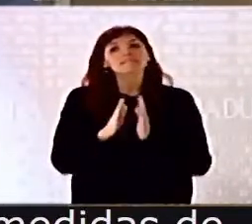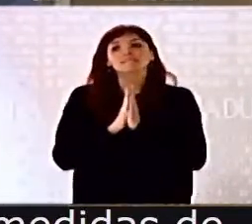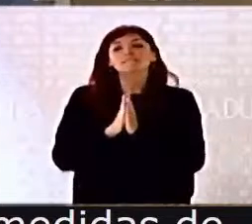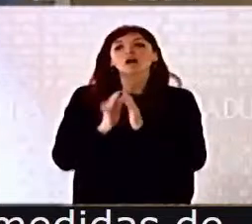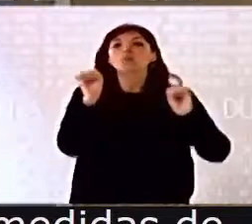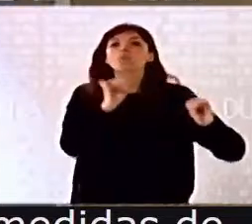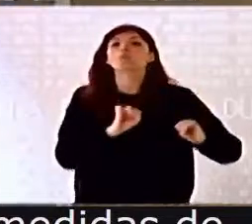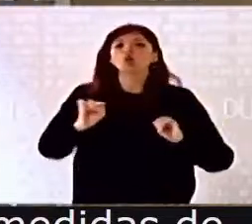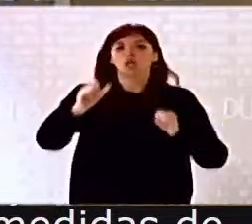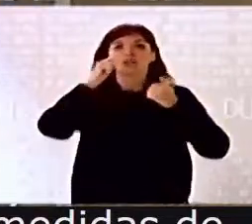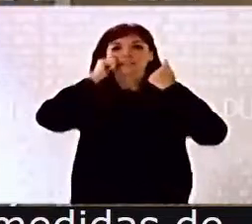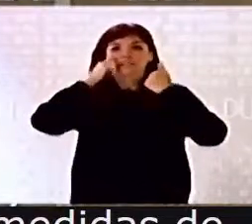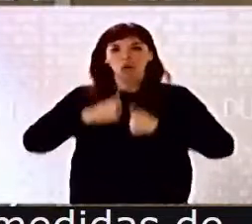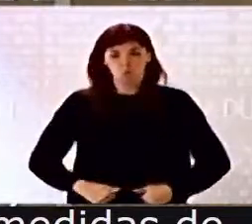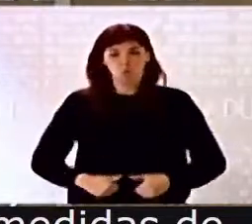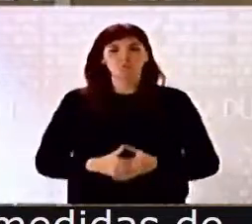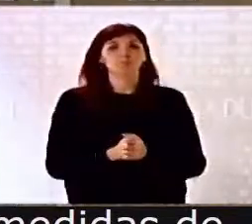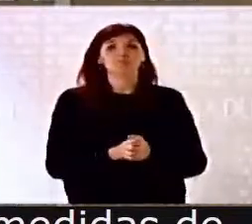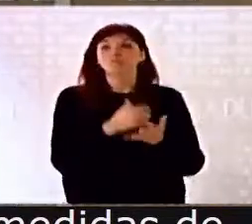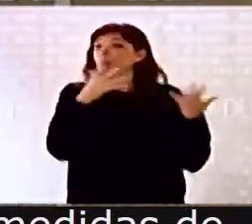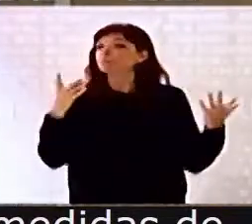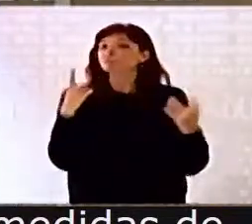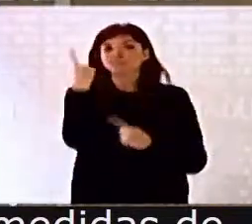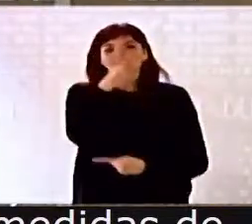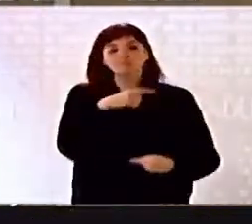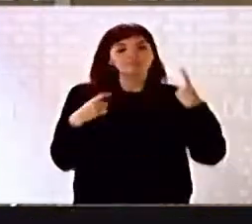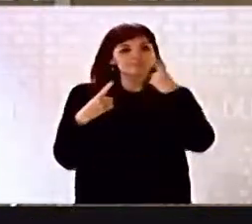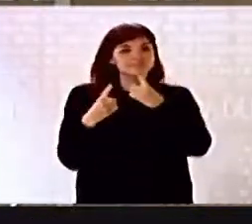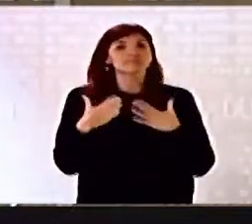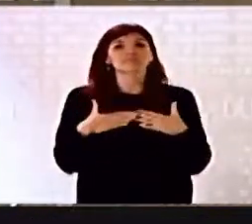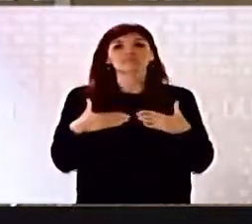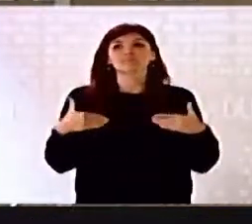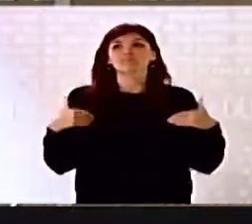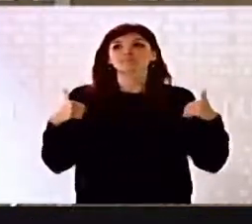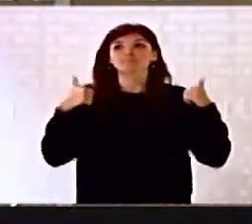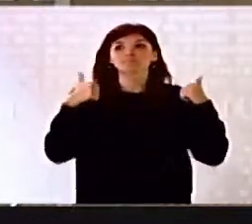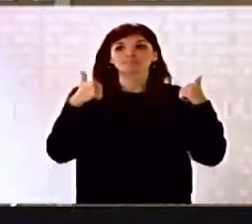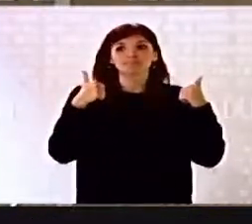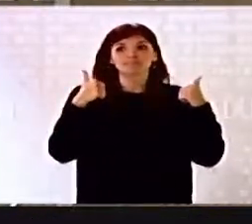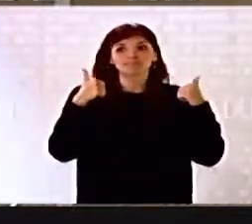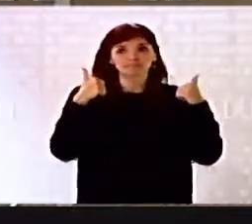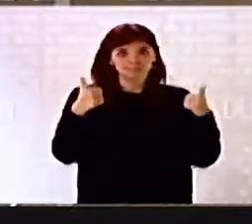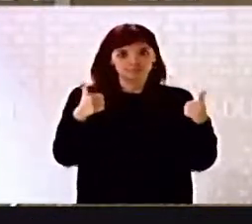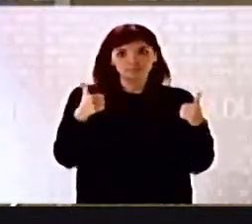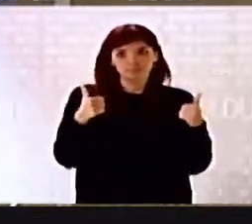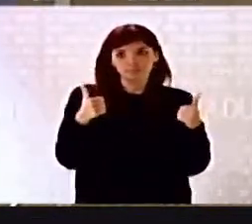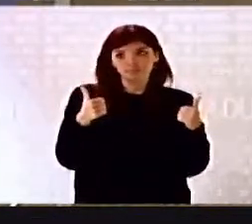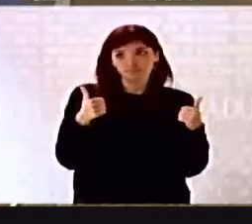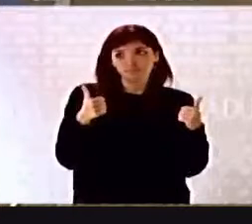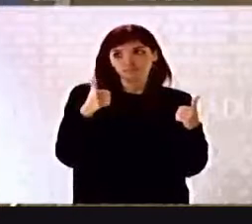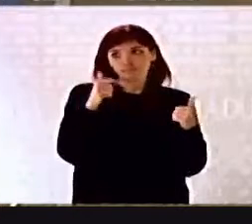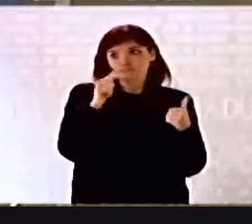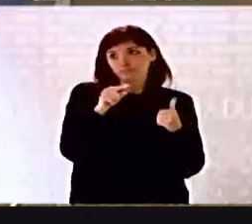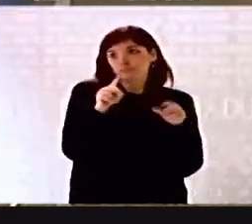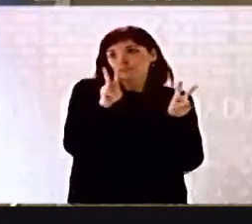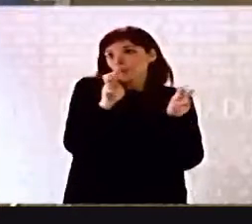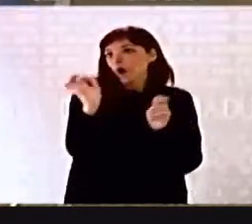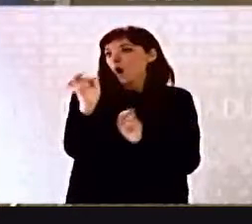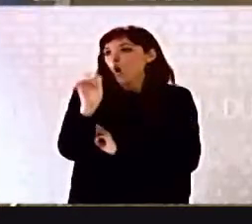salud. Y ahora me someto a cuantas cuestiones tengan en relación con este o con cualquier otro tema que